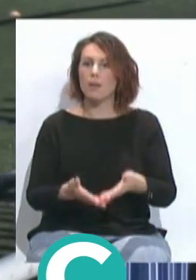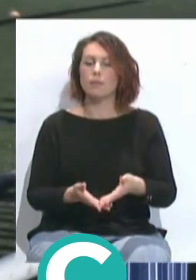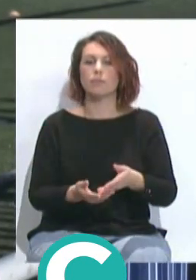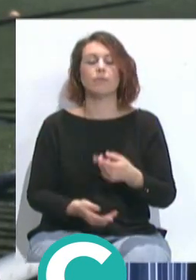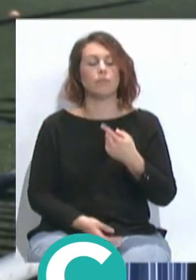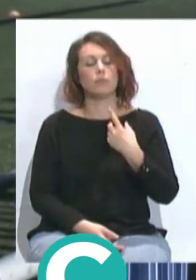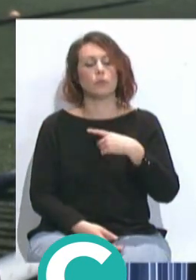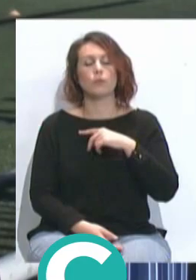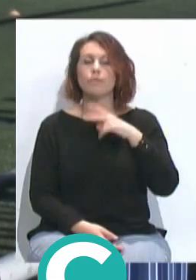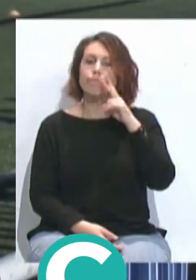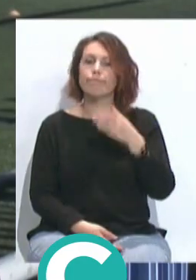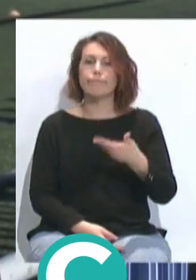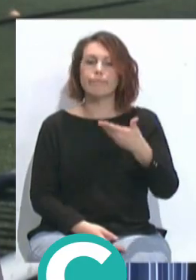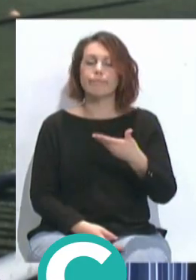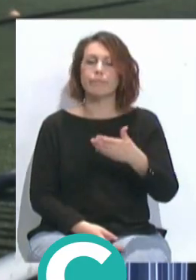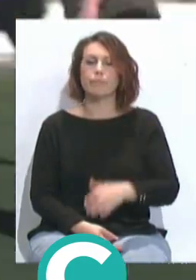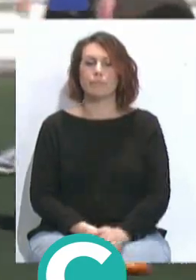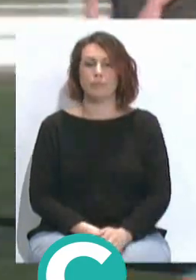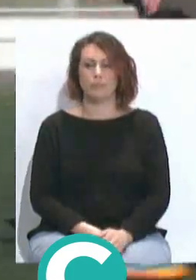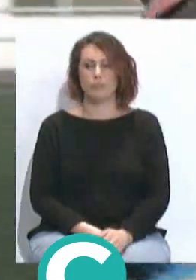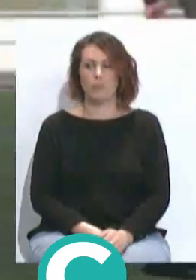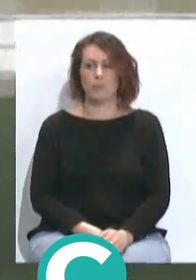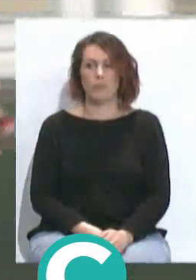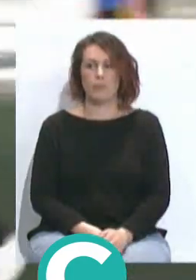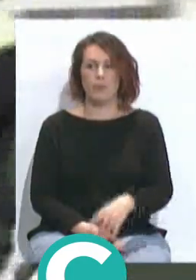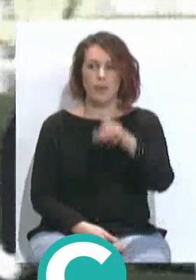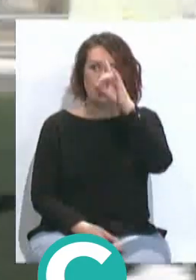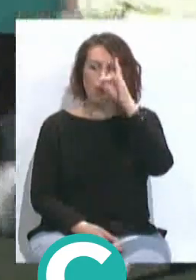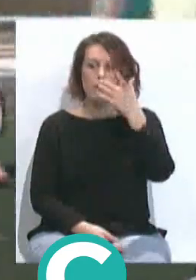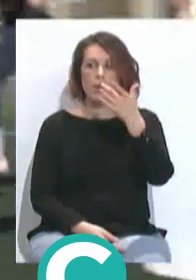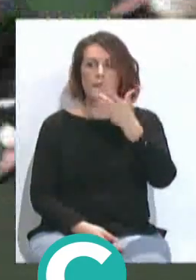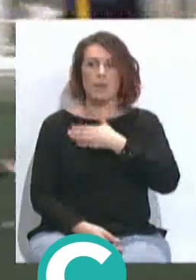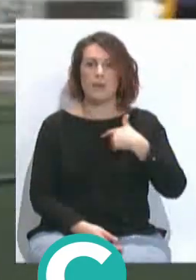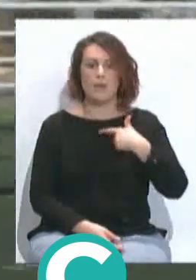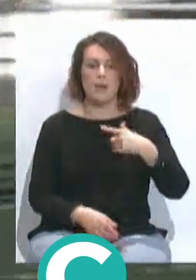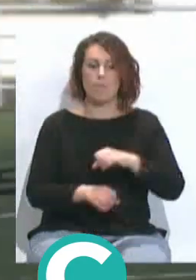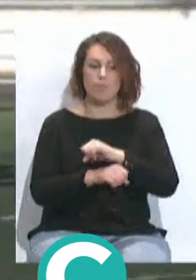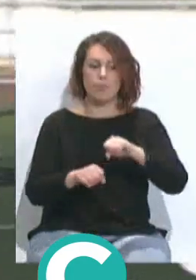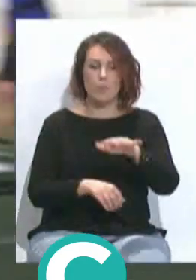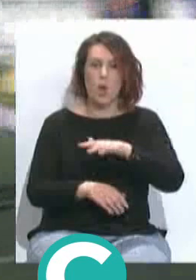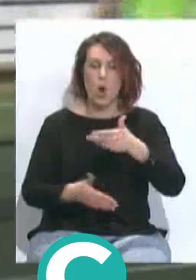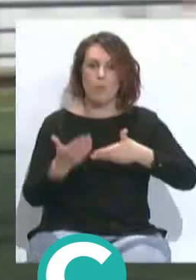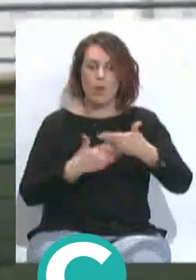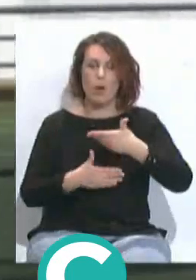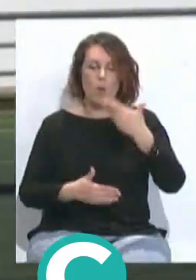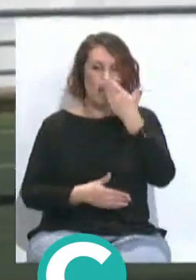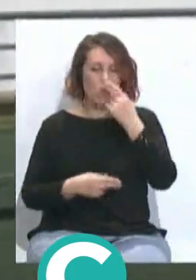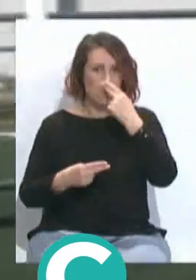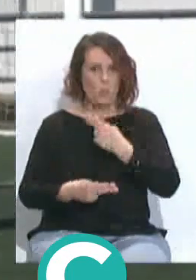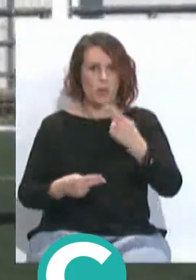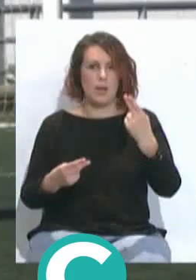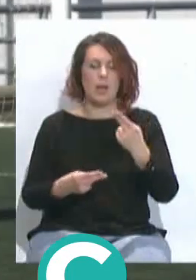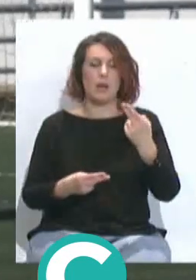eso lo veíamos fundamentar en este sentido claro esta iniciativa pretende sentar las bases de un espacio de colaboración de la escuela pública